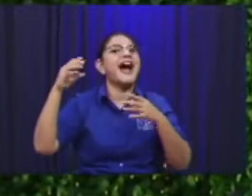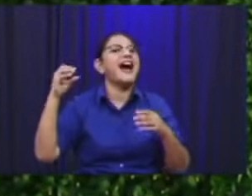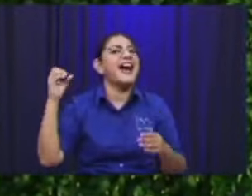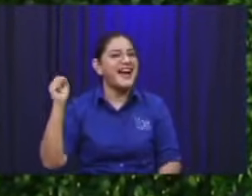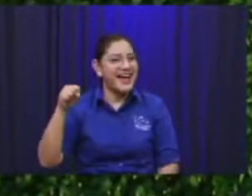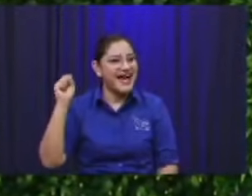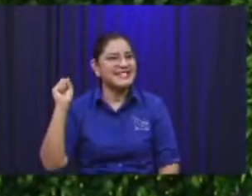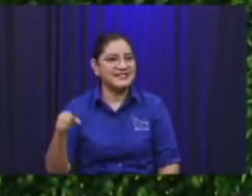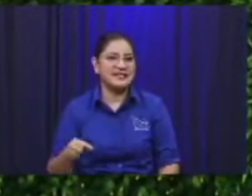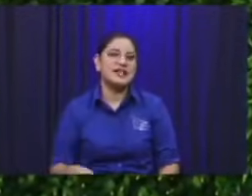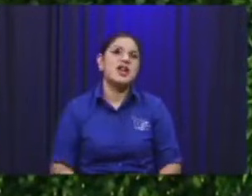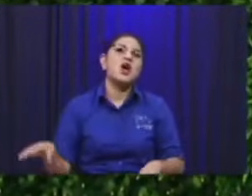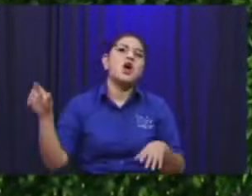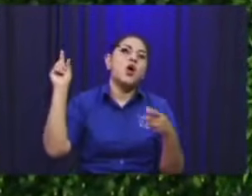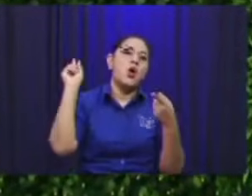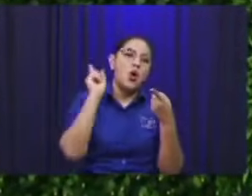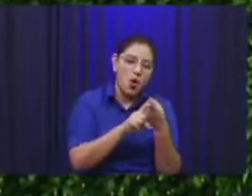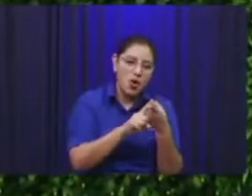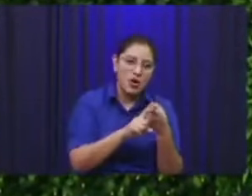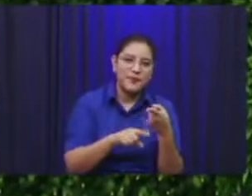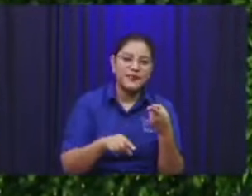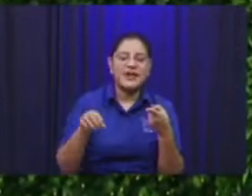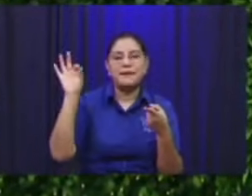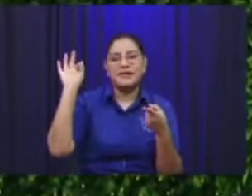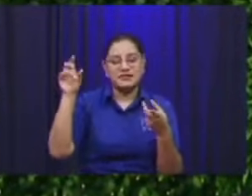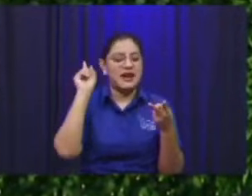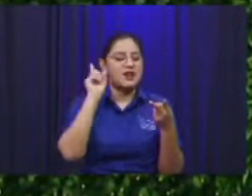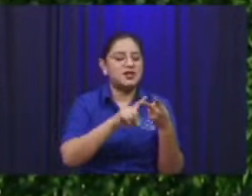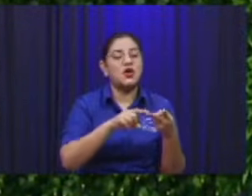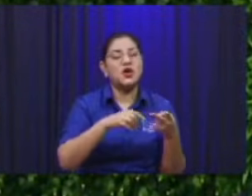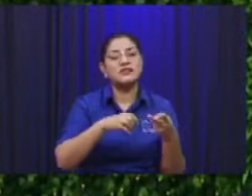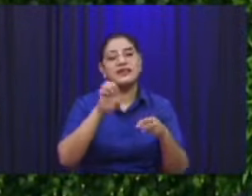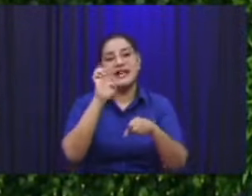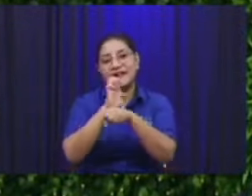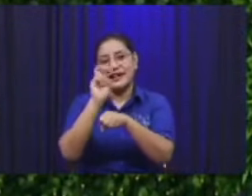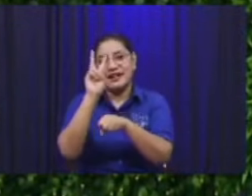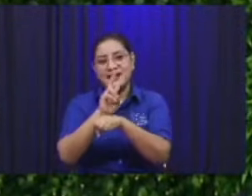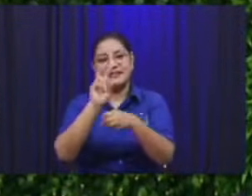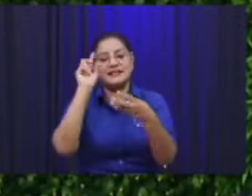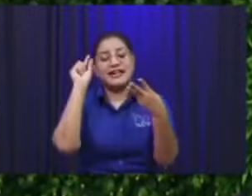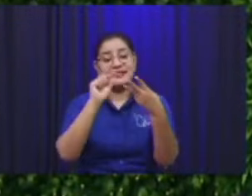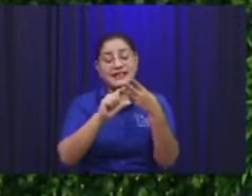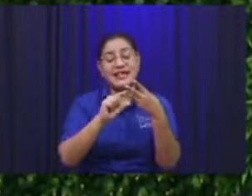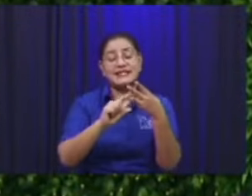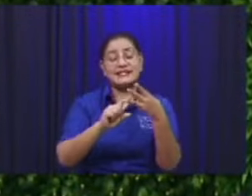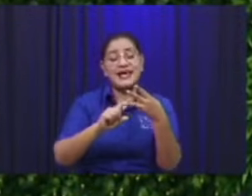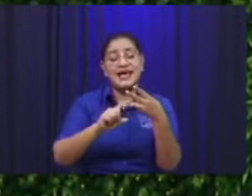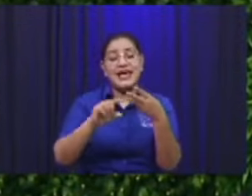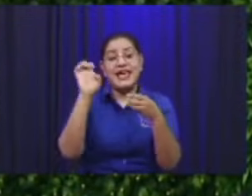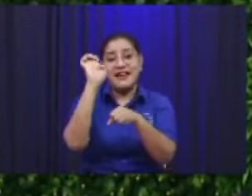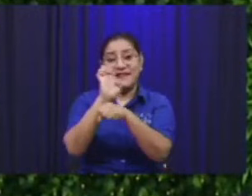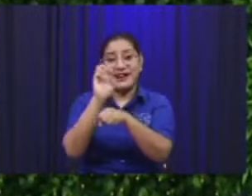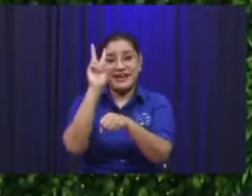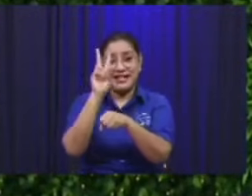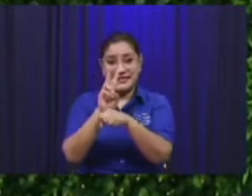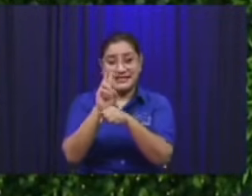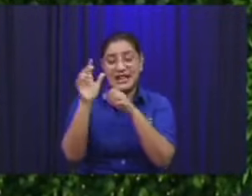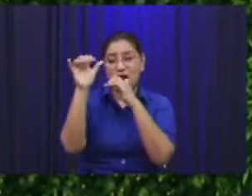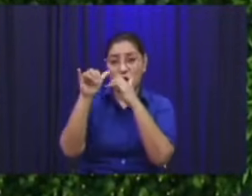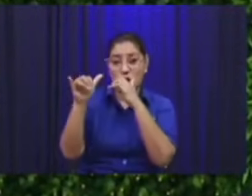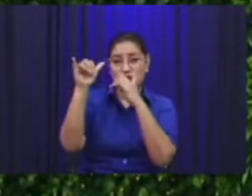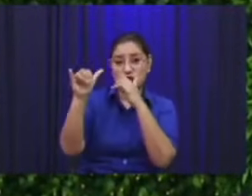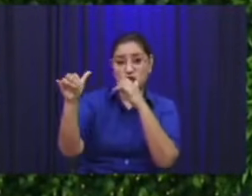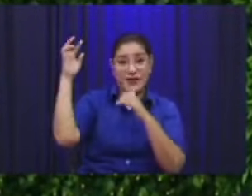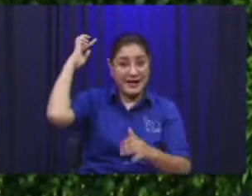un anillo pastoral un anillo evangelístico profético el profético tiene un shofar así lo diseñamos y le dimos a